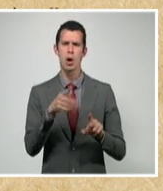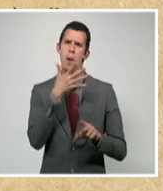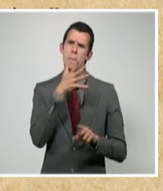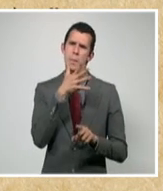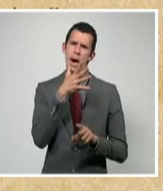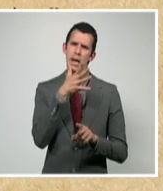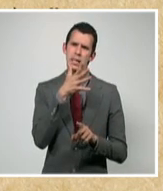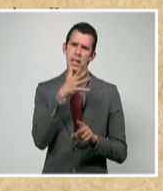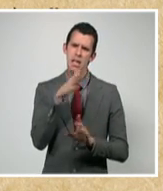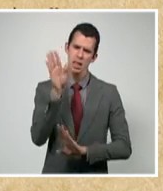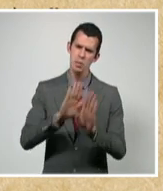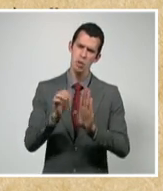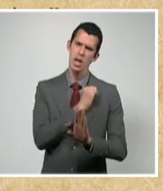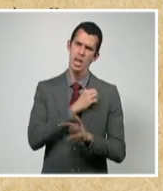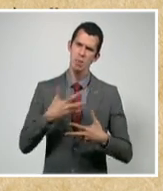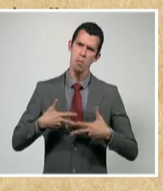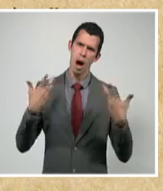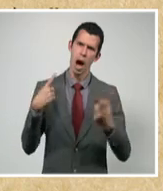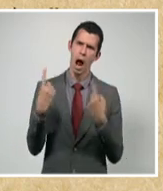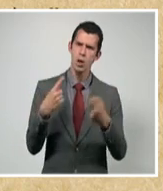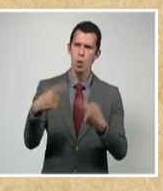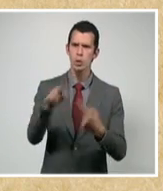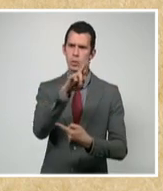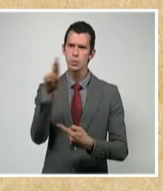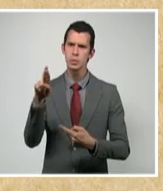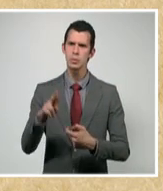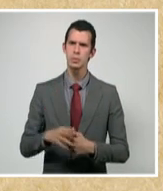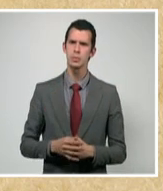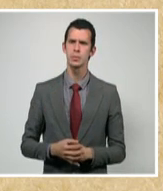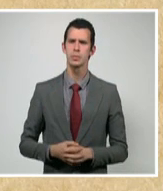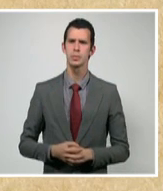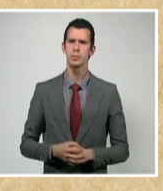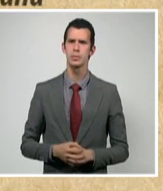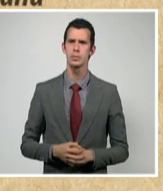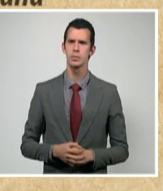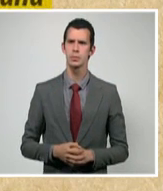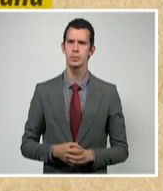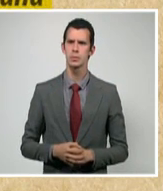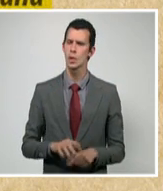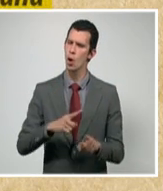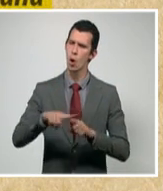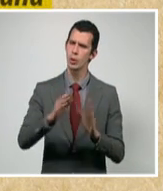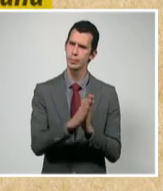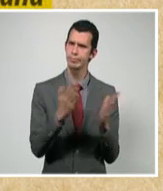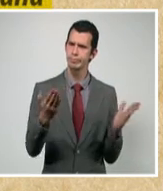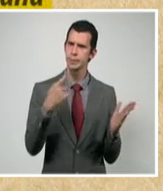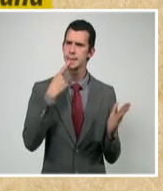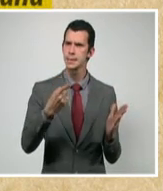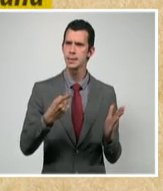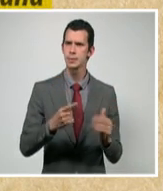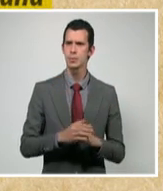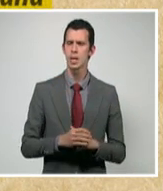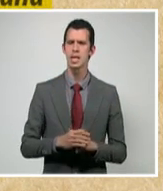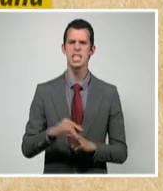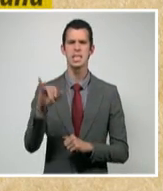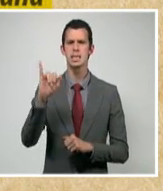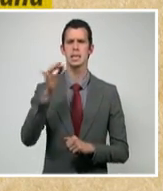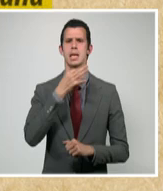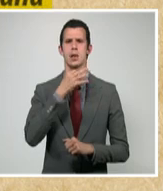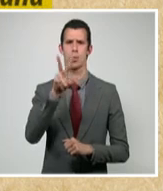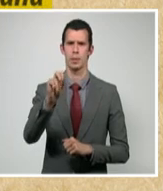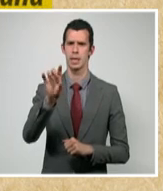Tatlin, número 6, versión de La Habana. Diario El Comercio. El 6 de enero de 2015, Ivonne